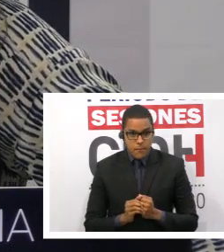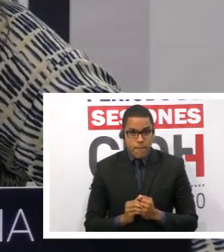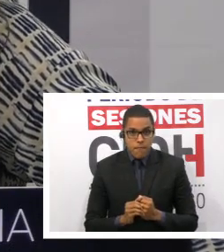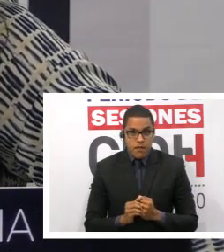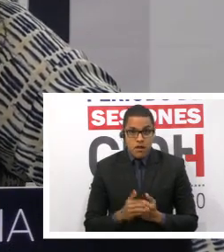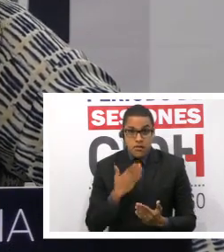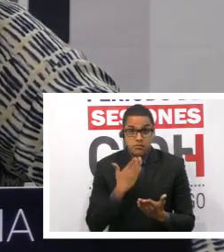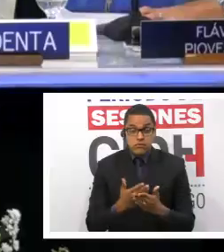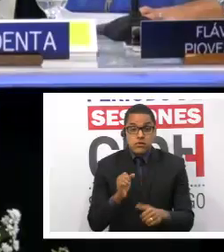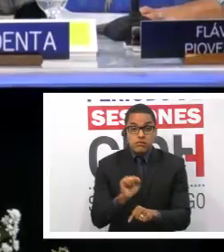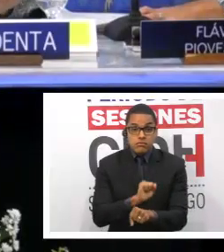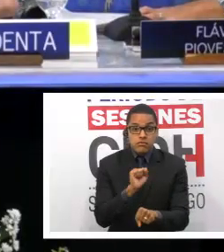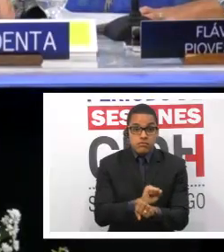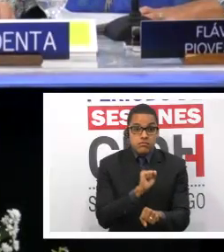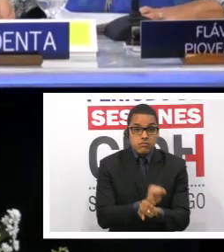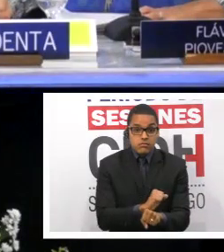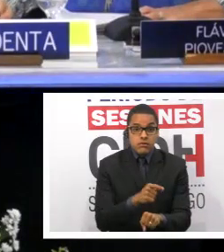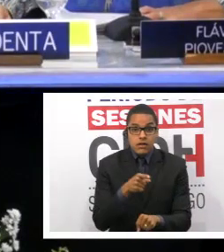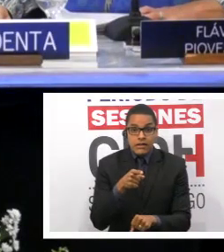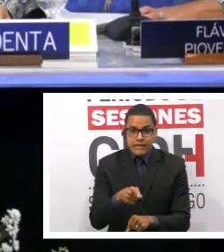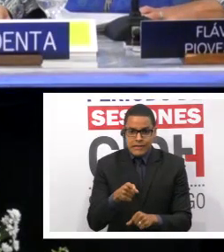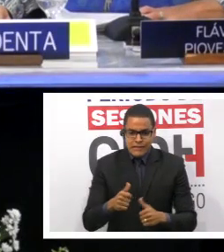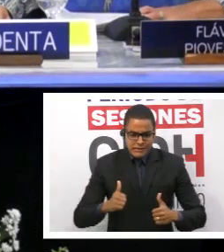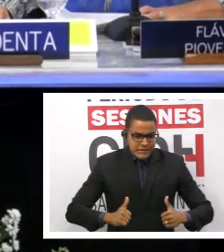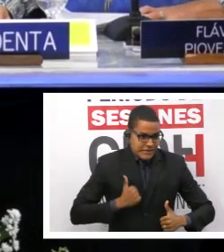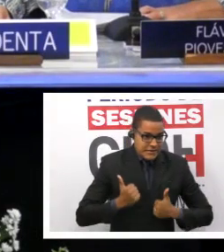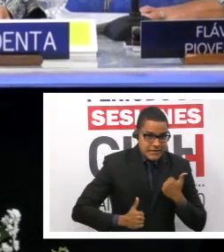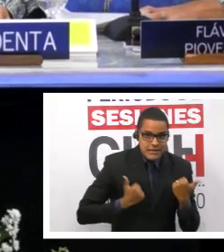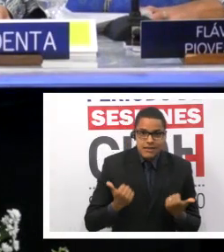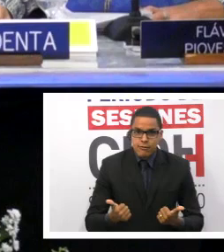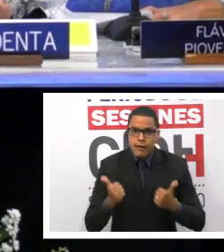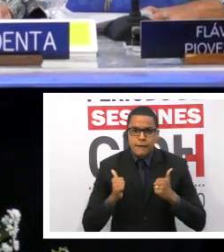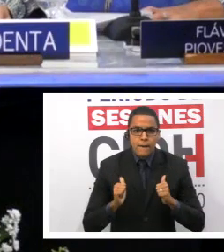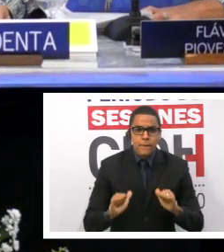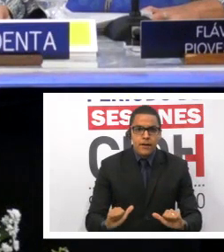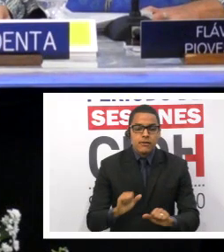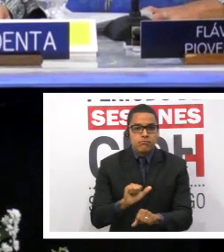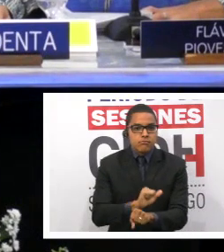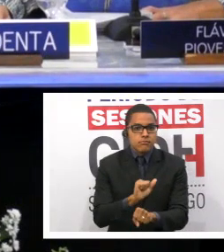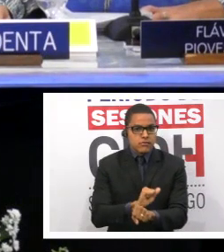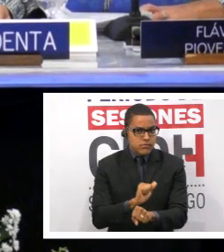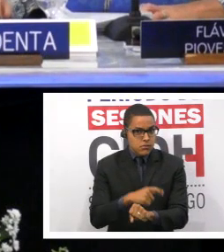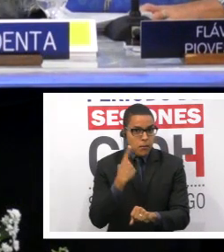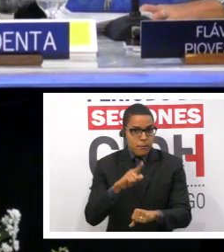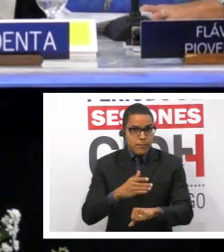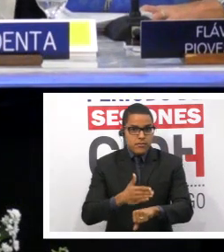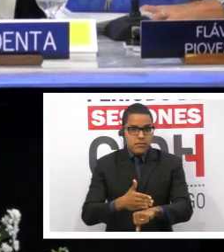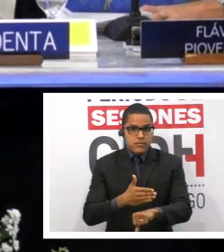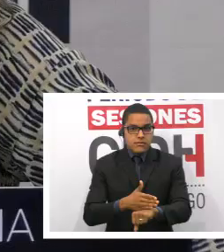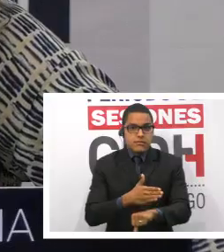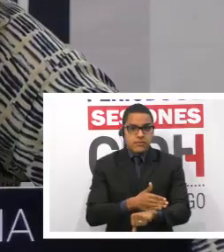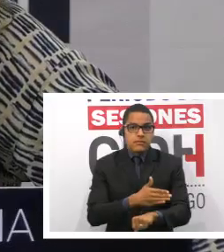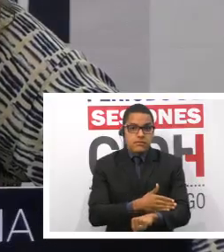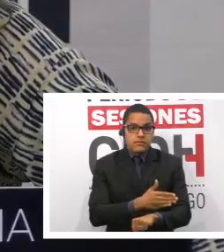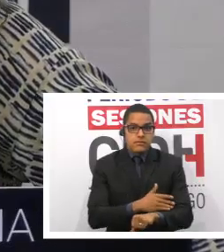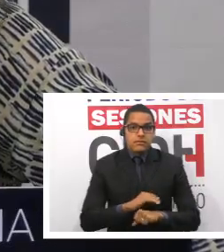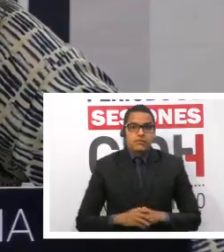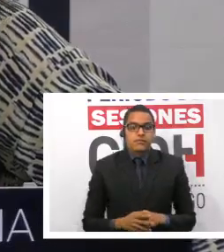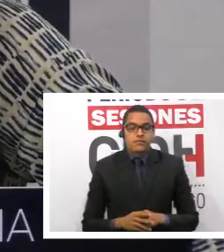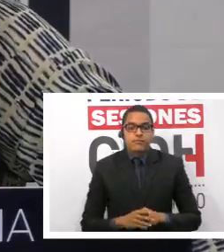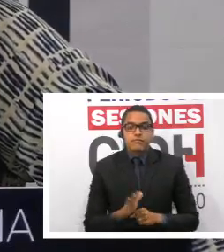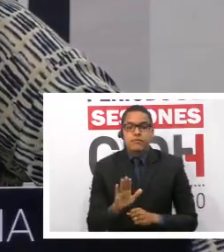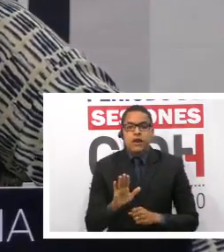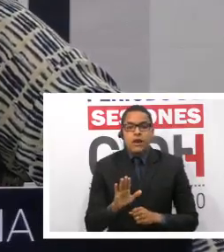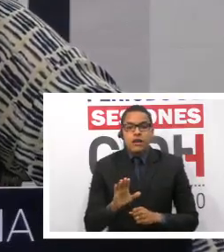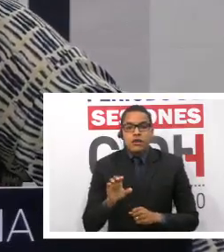que está impulsando con tanta competencia no este reto pero tenemos estándares del abono